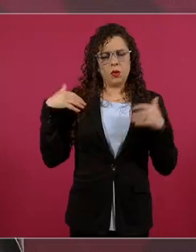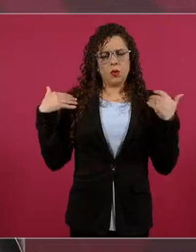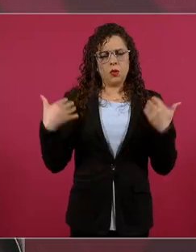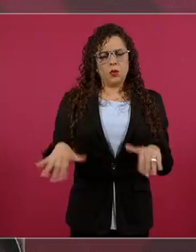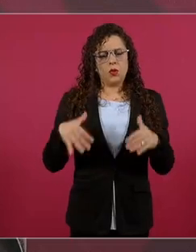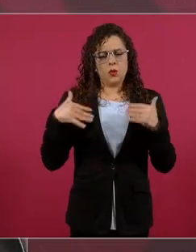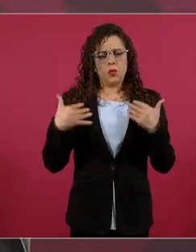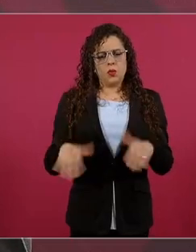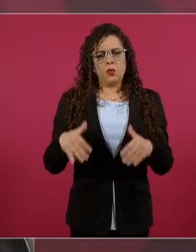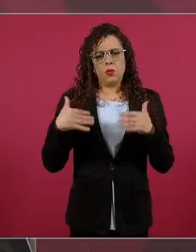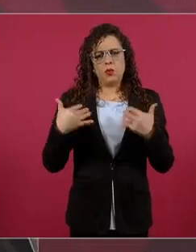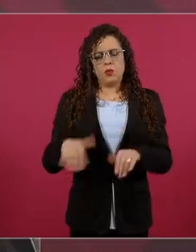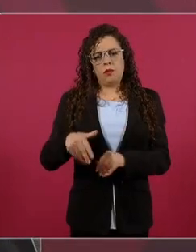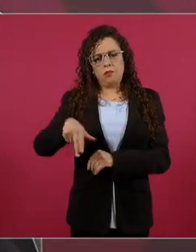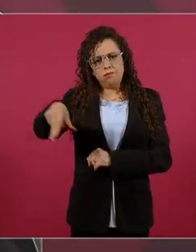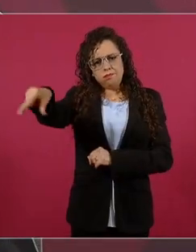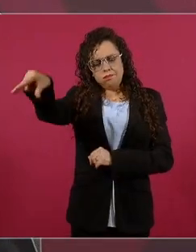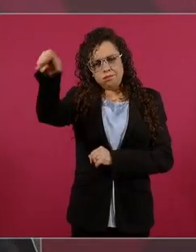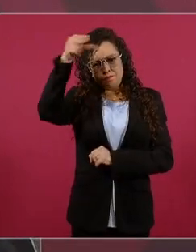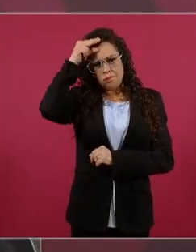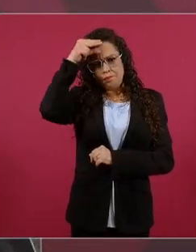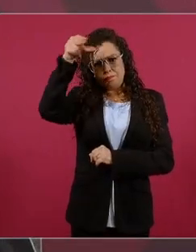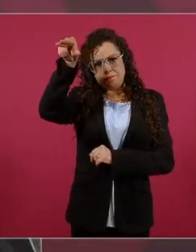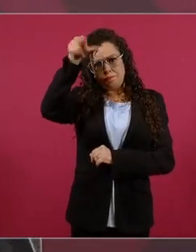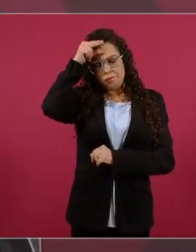muy respetuosa,